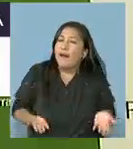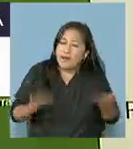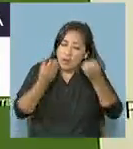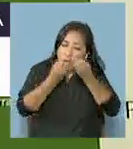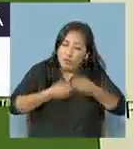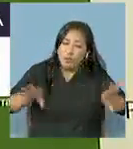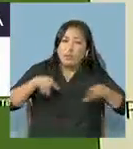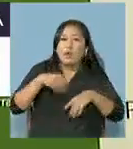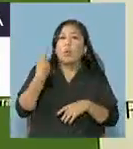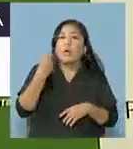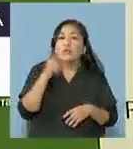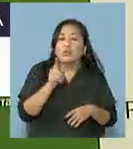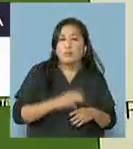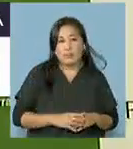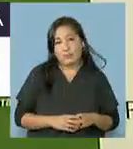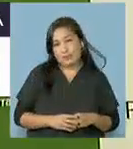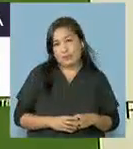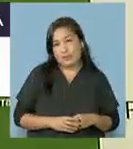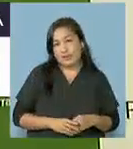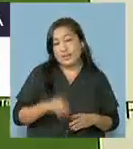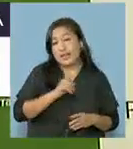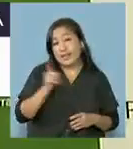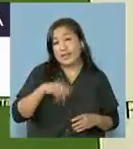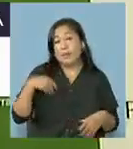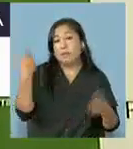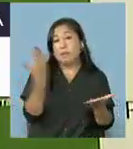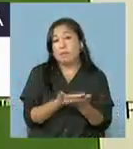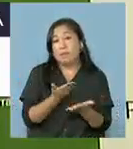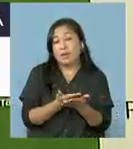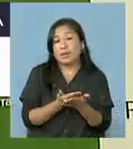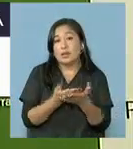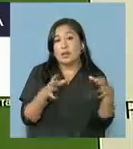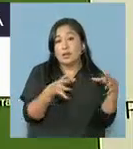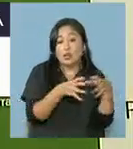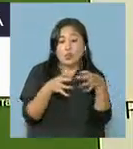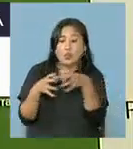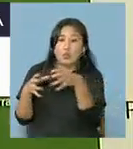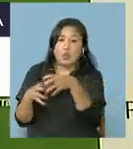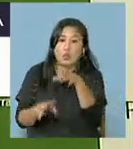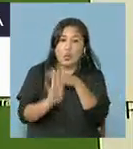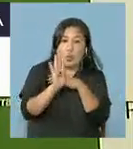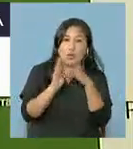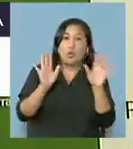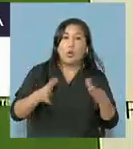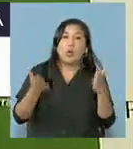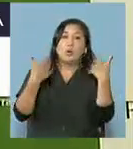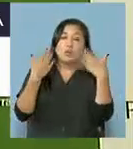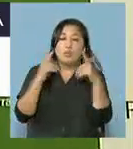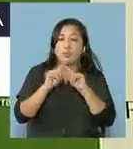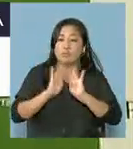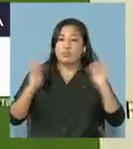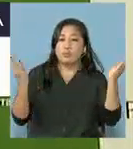inauguración de este complejo? Bueno, mira, esa relicitación que se hizo estaba constituida por 4 rubros: aire acondicionado,